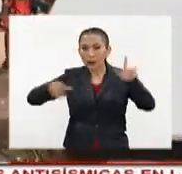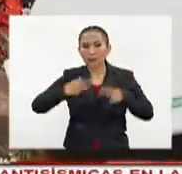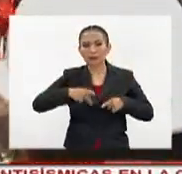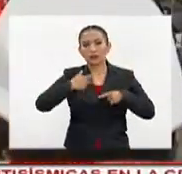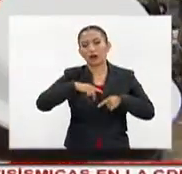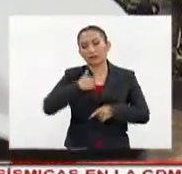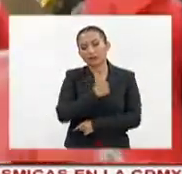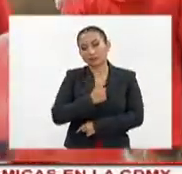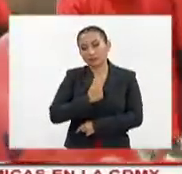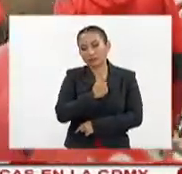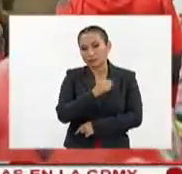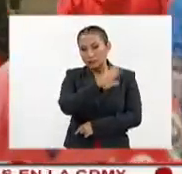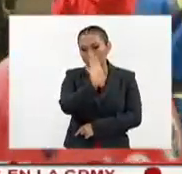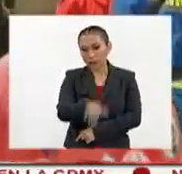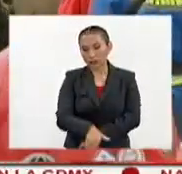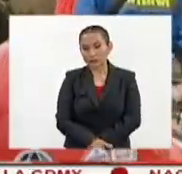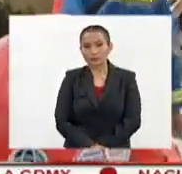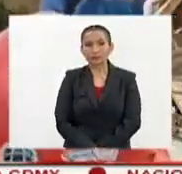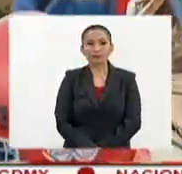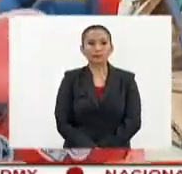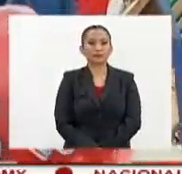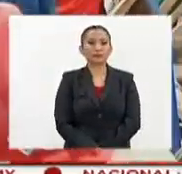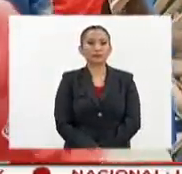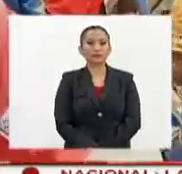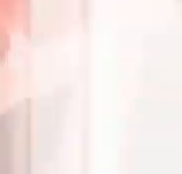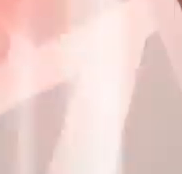que desafortunadamente ahí murieron.